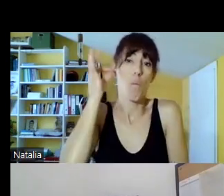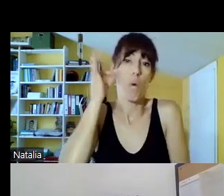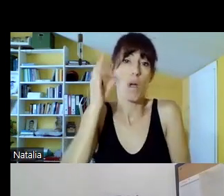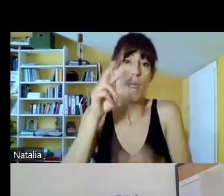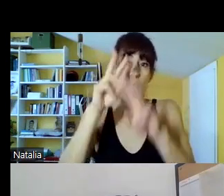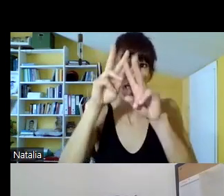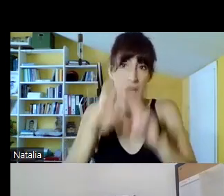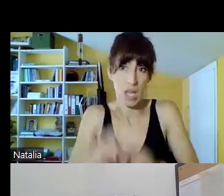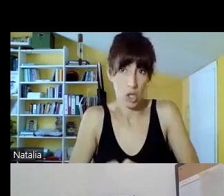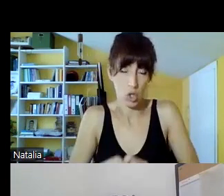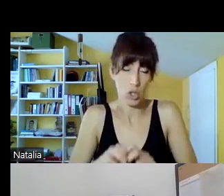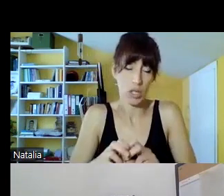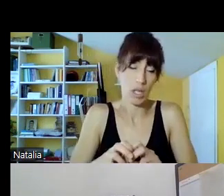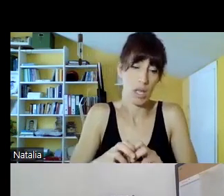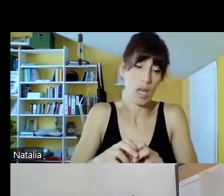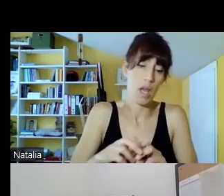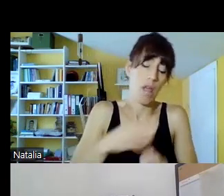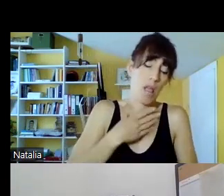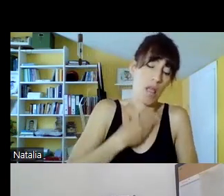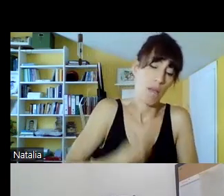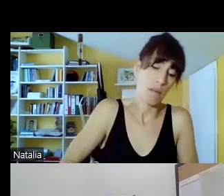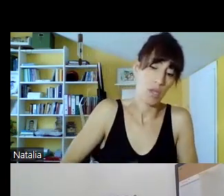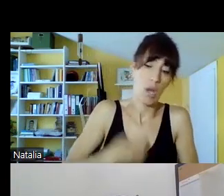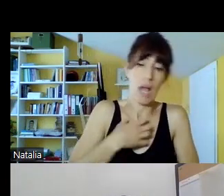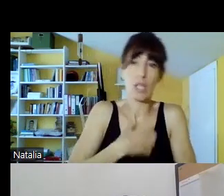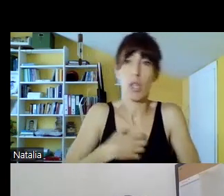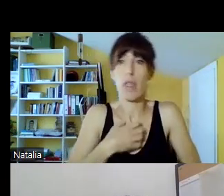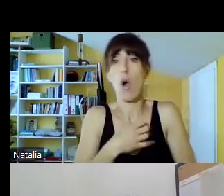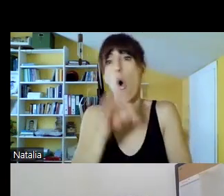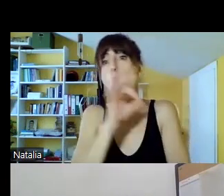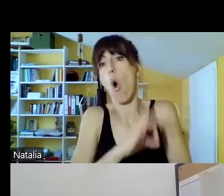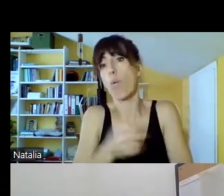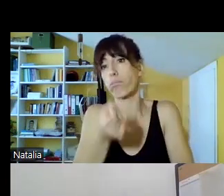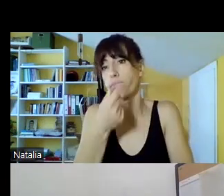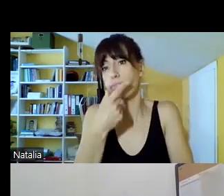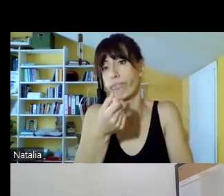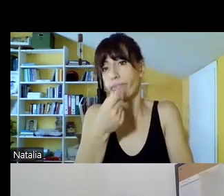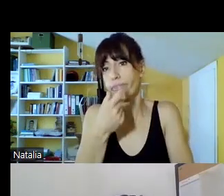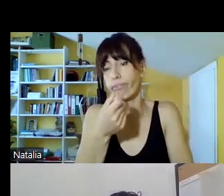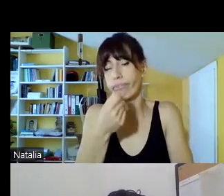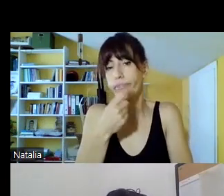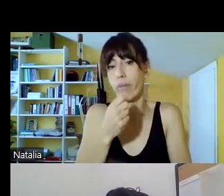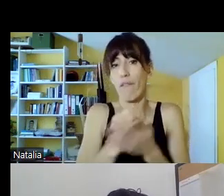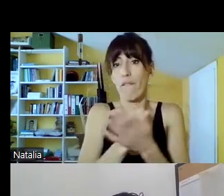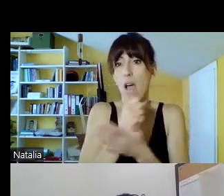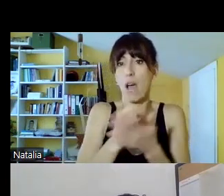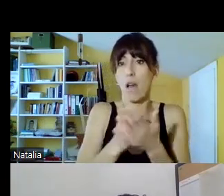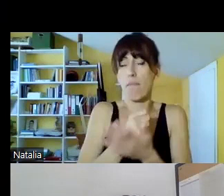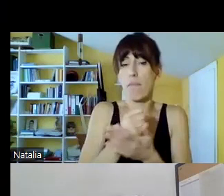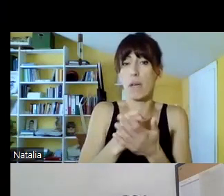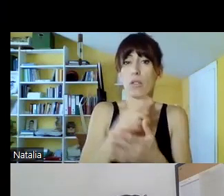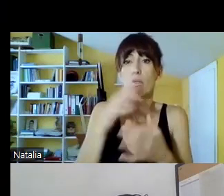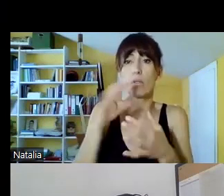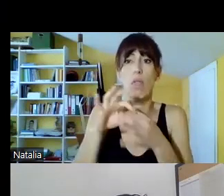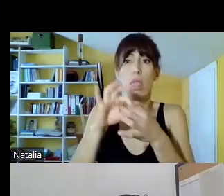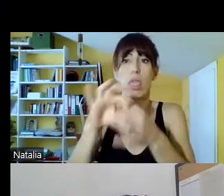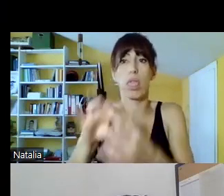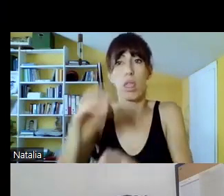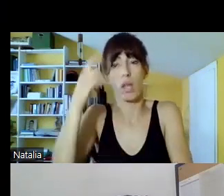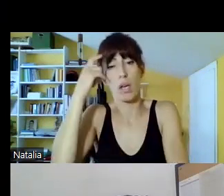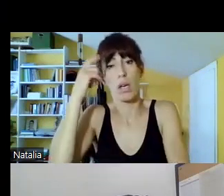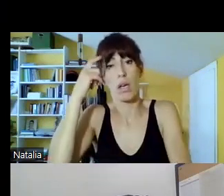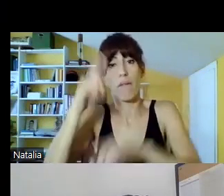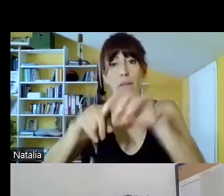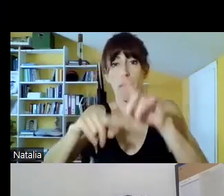depresión o ansiedad o de que consuman psicofármacos prescritos según diferentes ajustes, ¿vale? Y tenemos